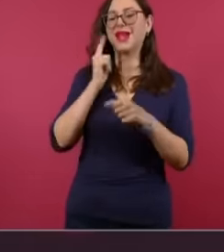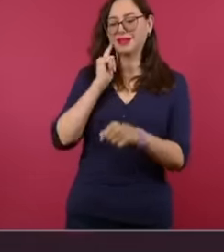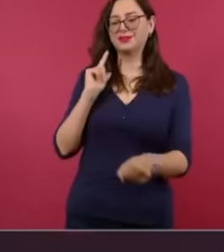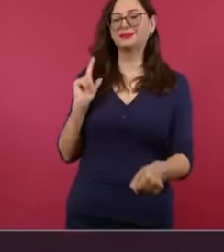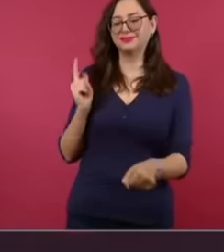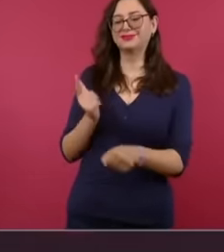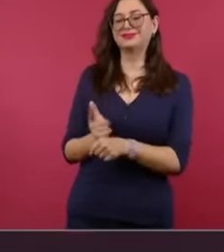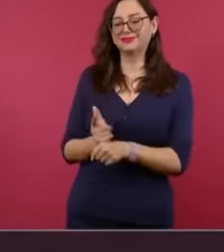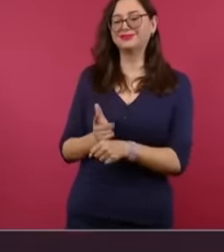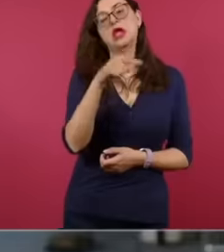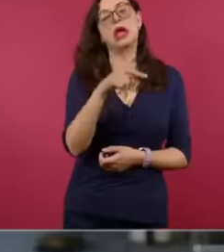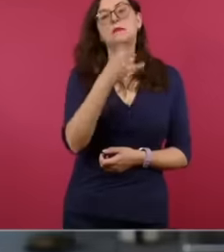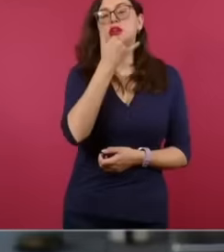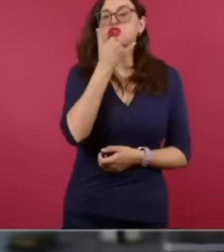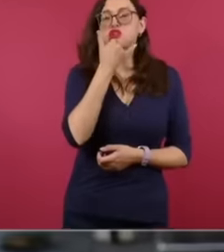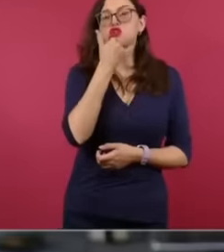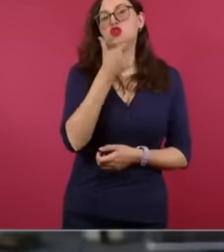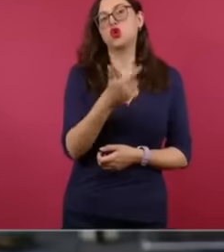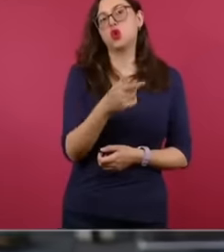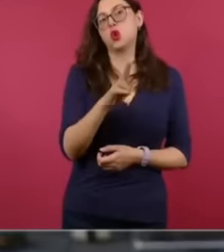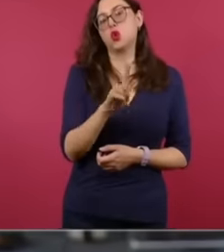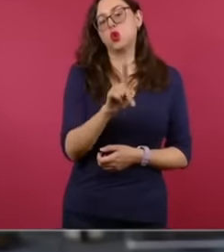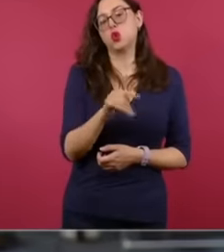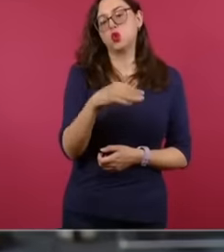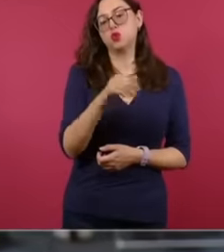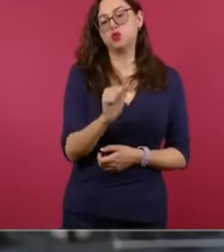señor Guzmán Loera.